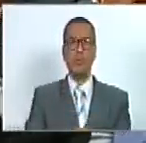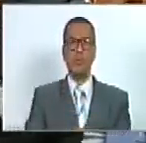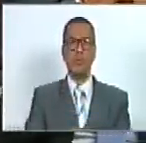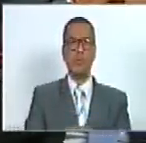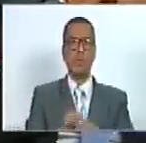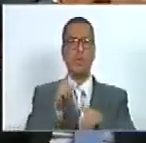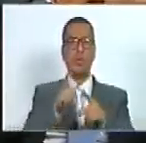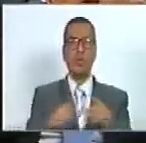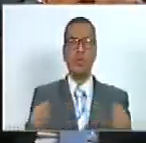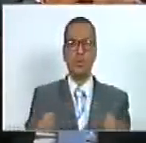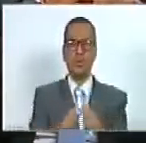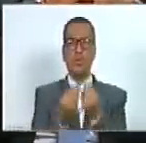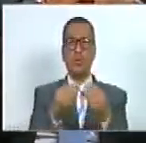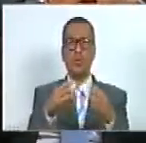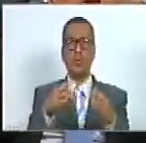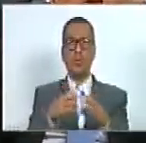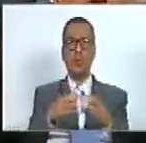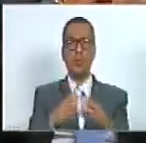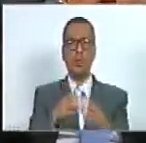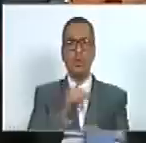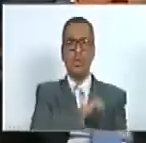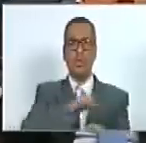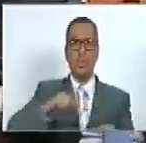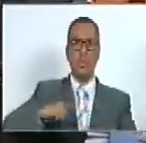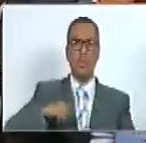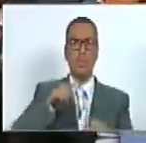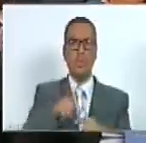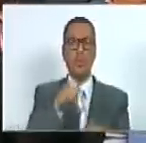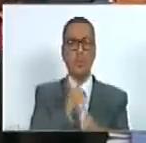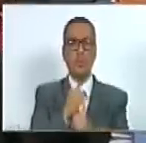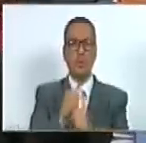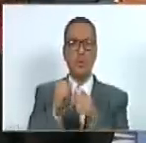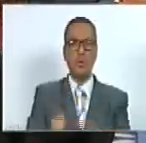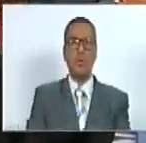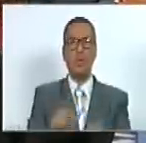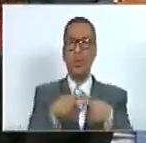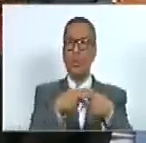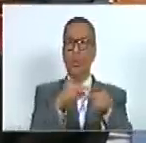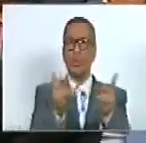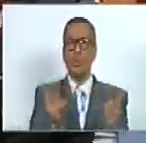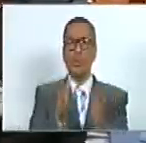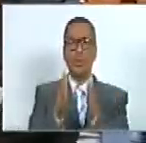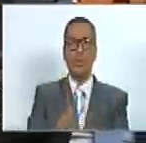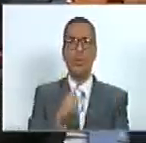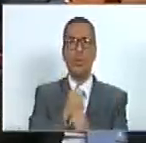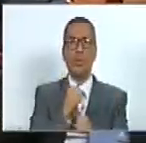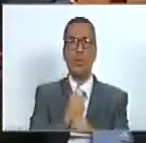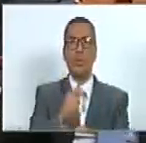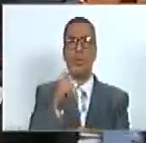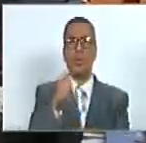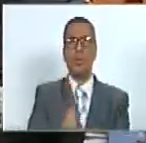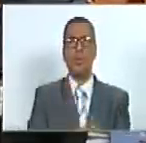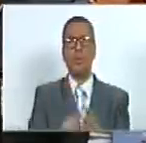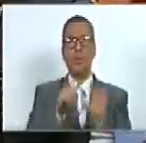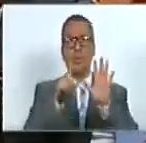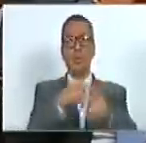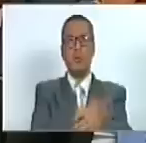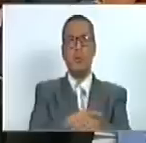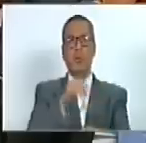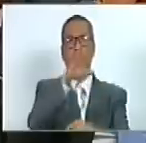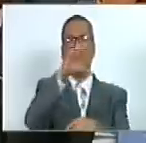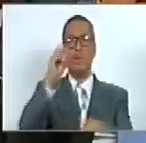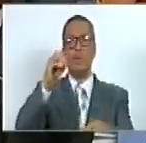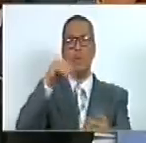el sector privado, y los trabajadores del sector público en este momento son